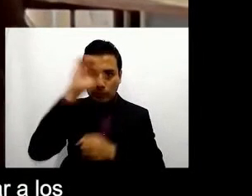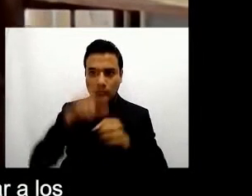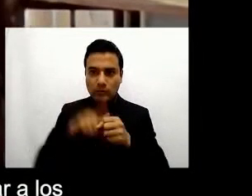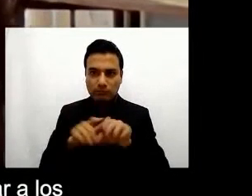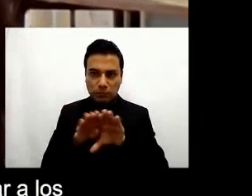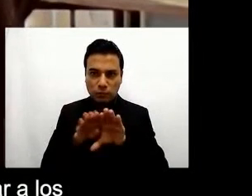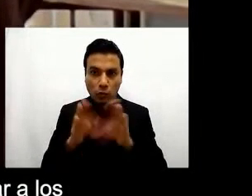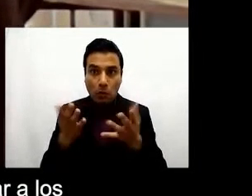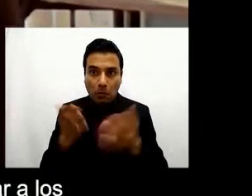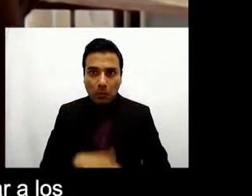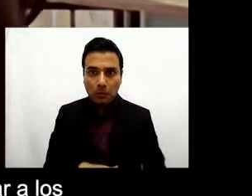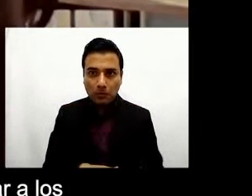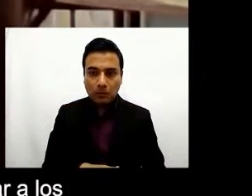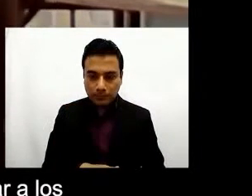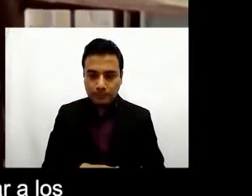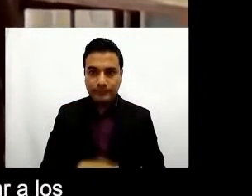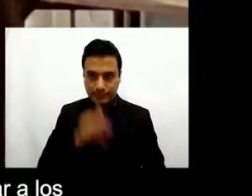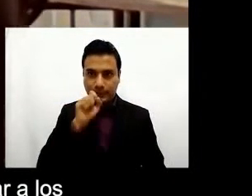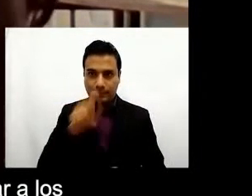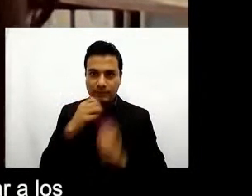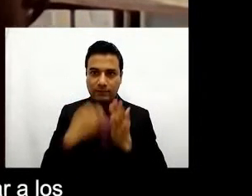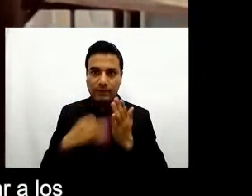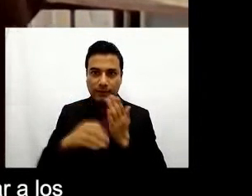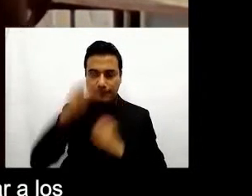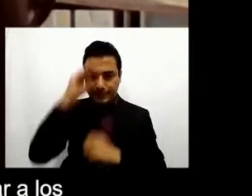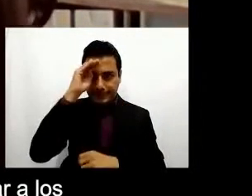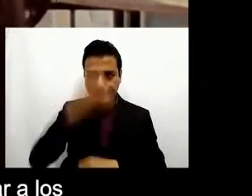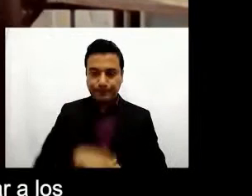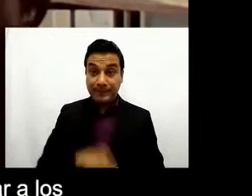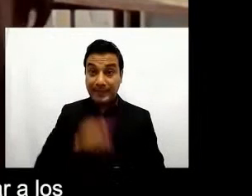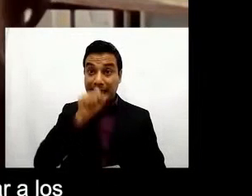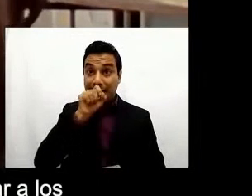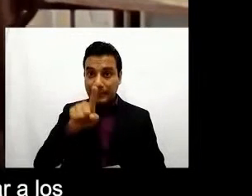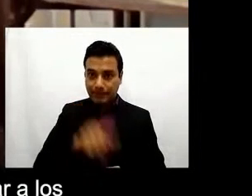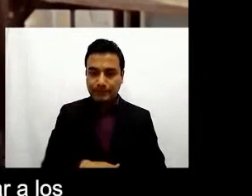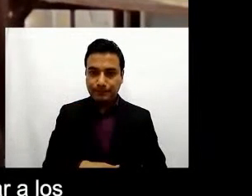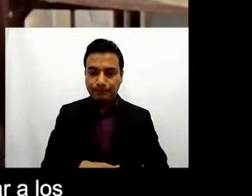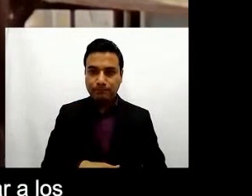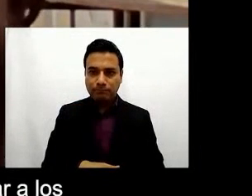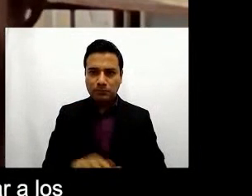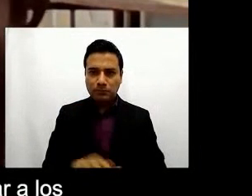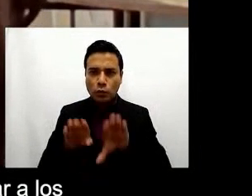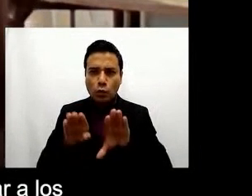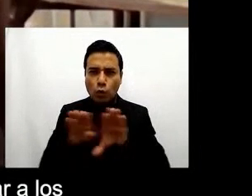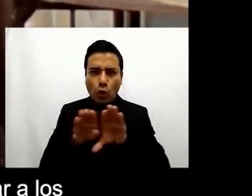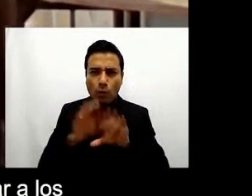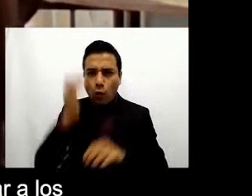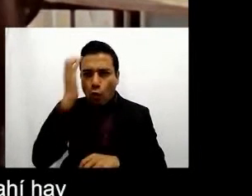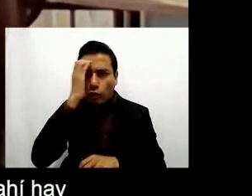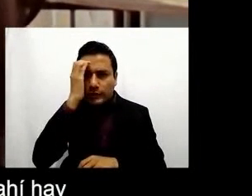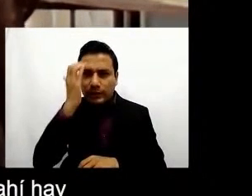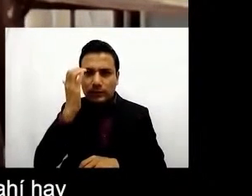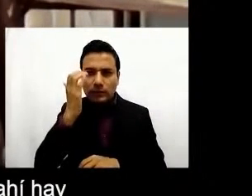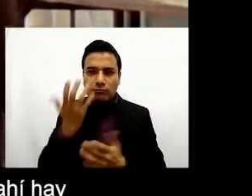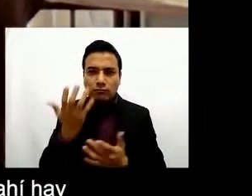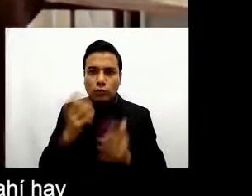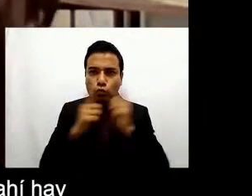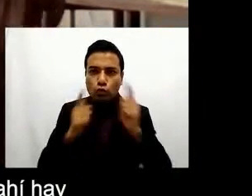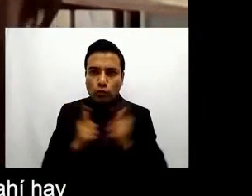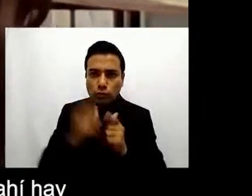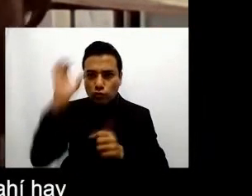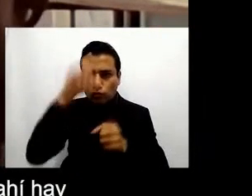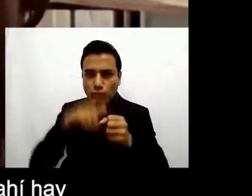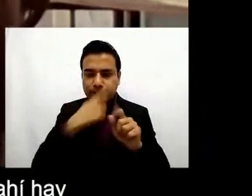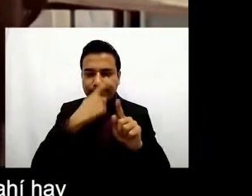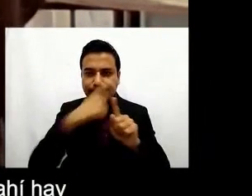y, por otro lado, cómo identificar a los agentes culturales con los que hay que estimular el diálogo y de